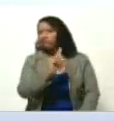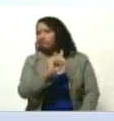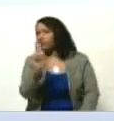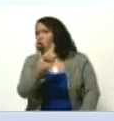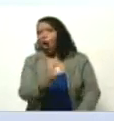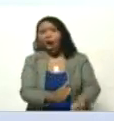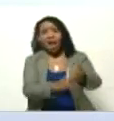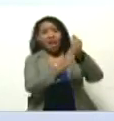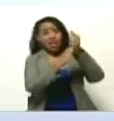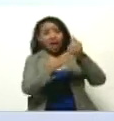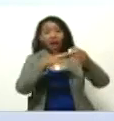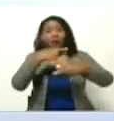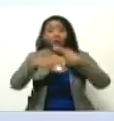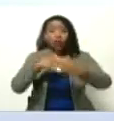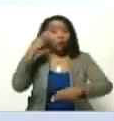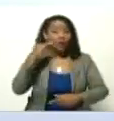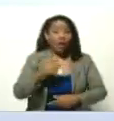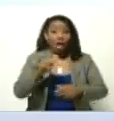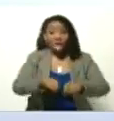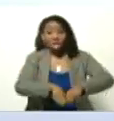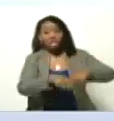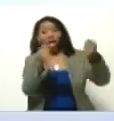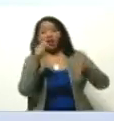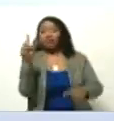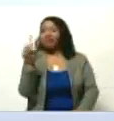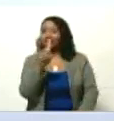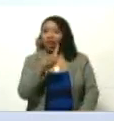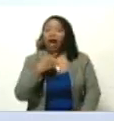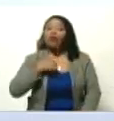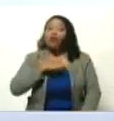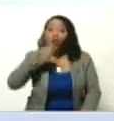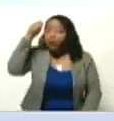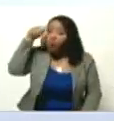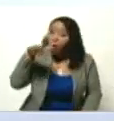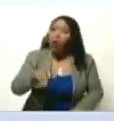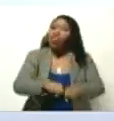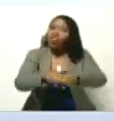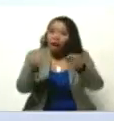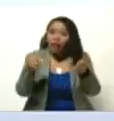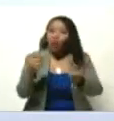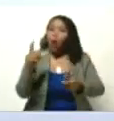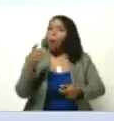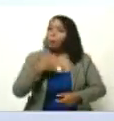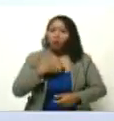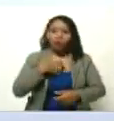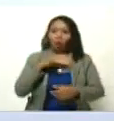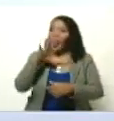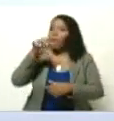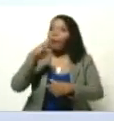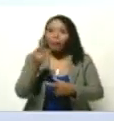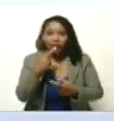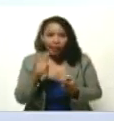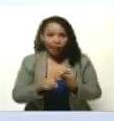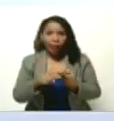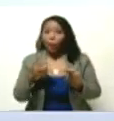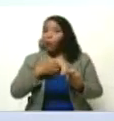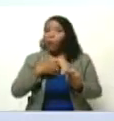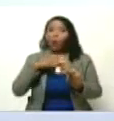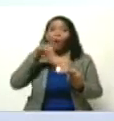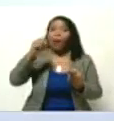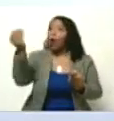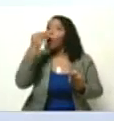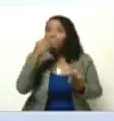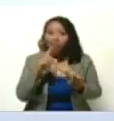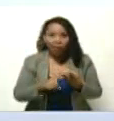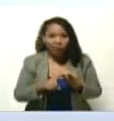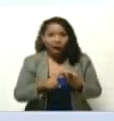líderes de la revolución bolivariana que le hace daño, es a nuestro pueblo. No podemos comprar medicina, no podemos comprar alimentos.